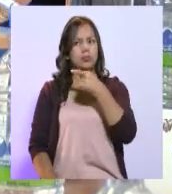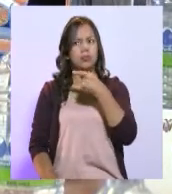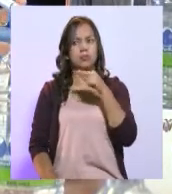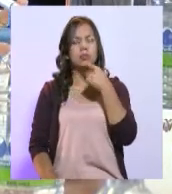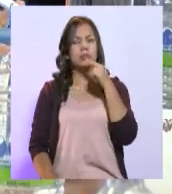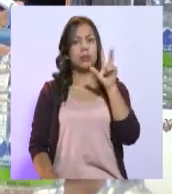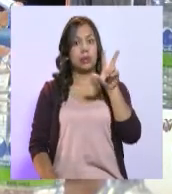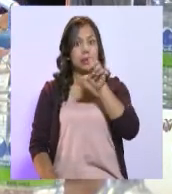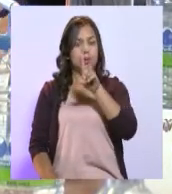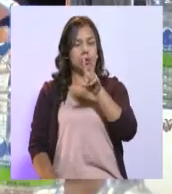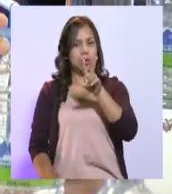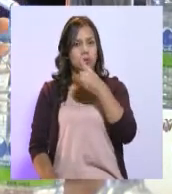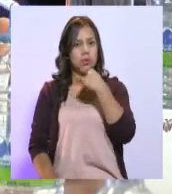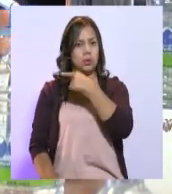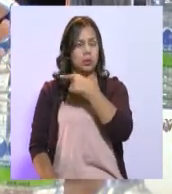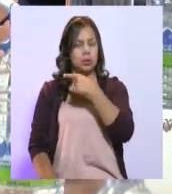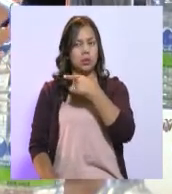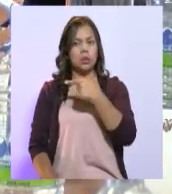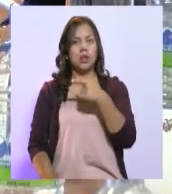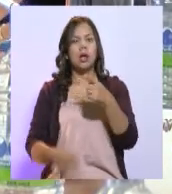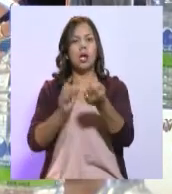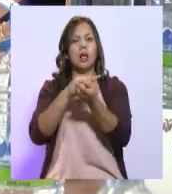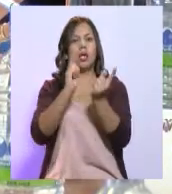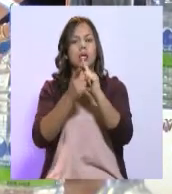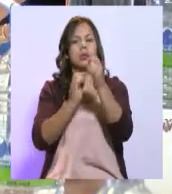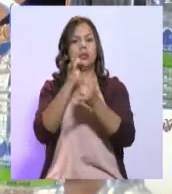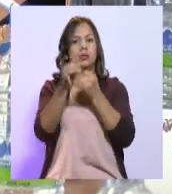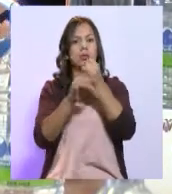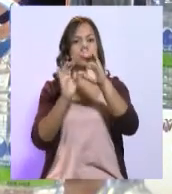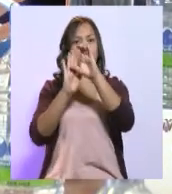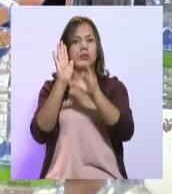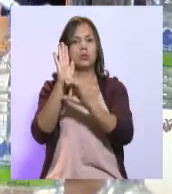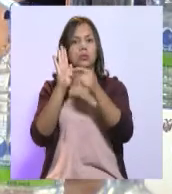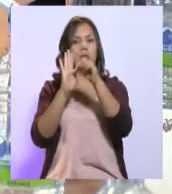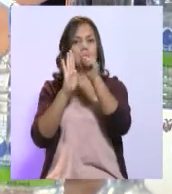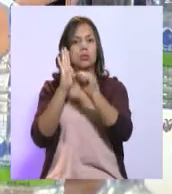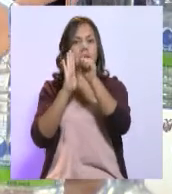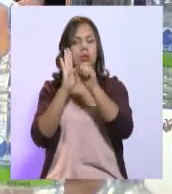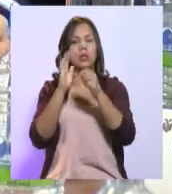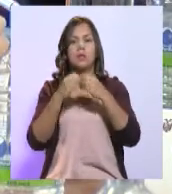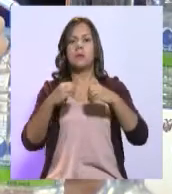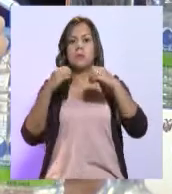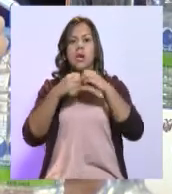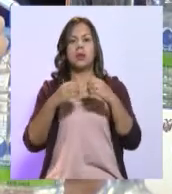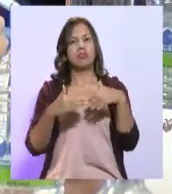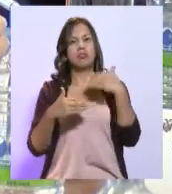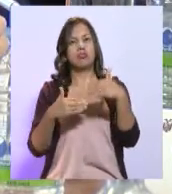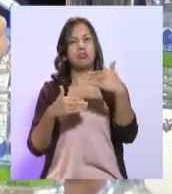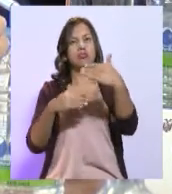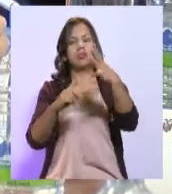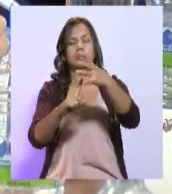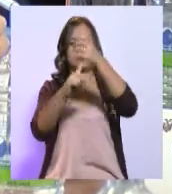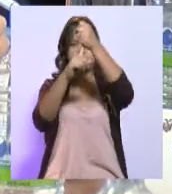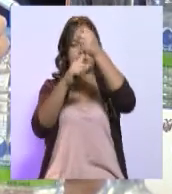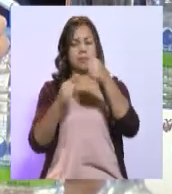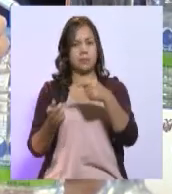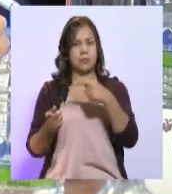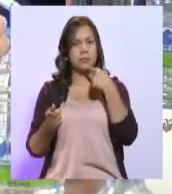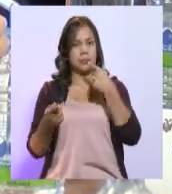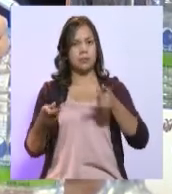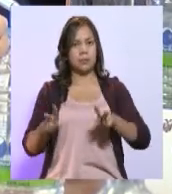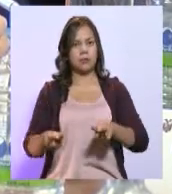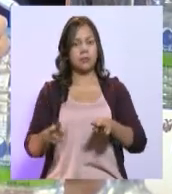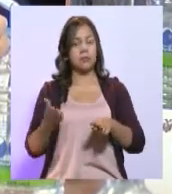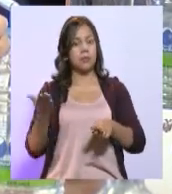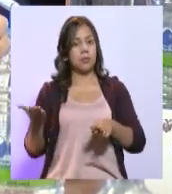yo siempre doy el ejemplo en los foros internacionales, es la Constitución con el artículo de salud más progresista del mundo. No solo reconoce la salud como un